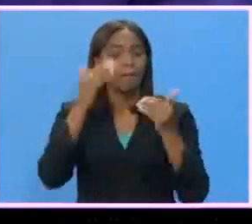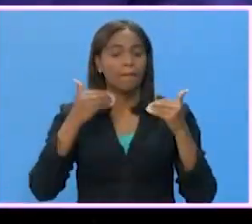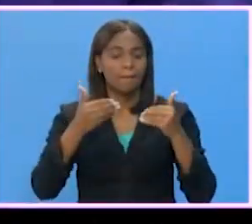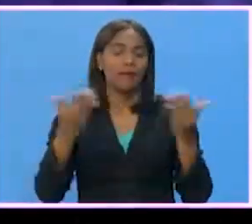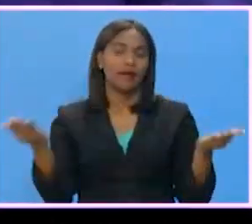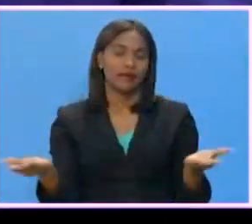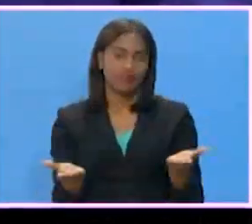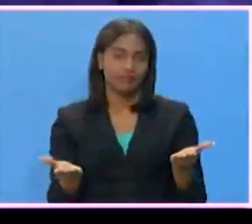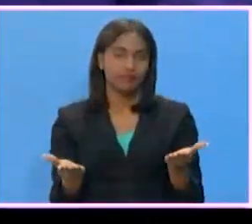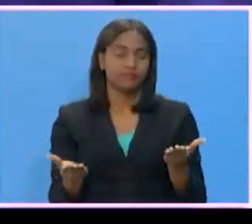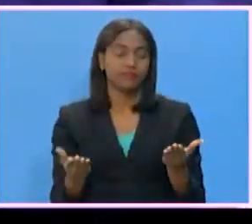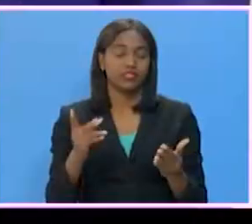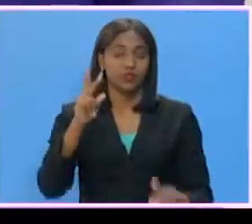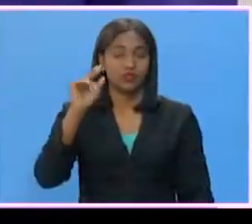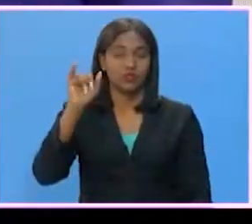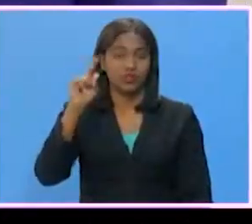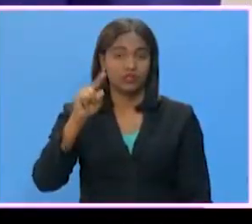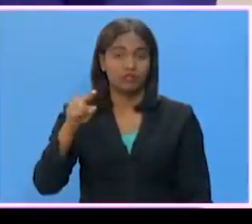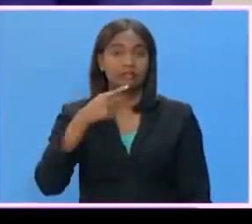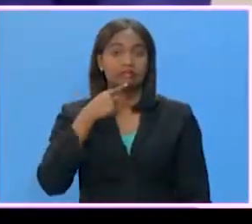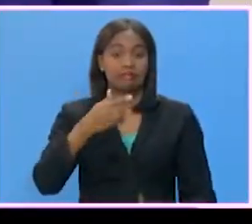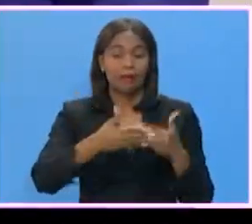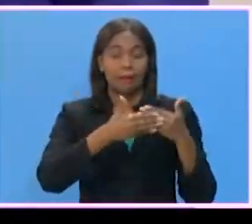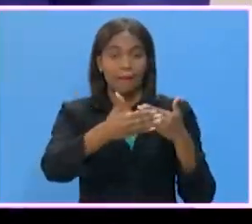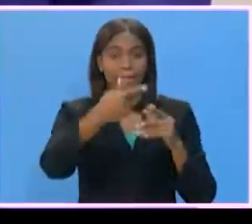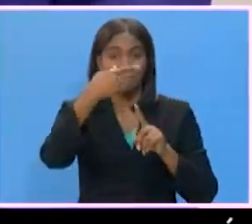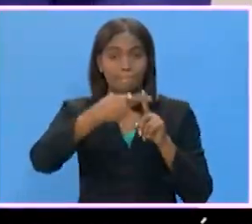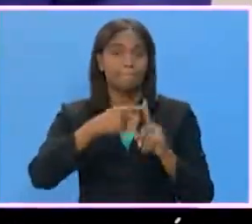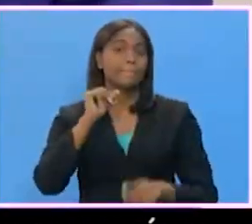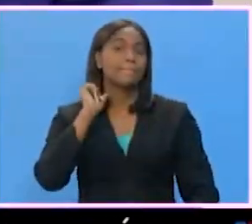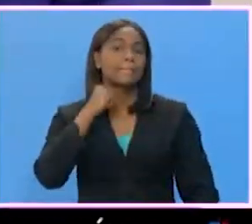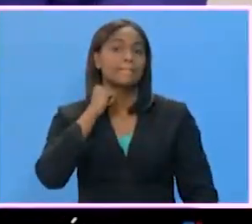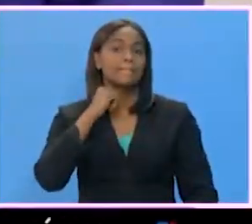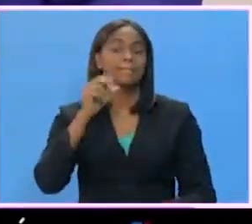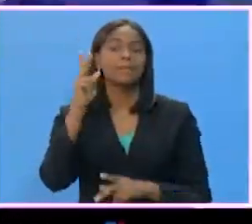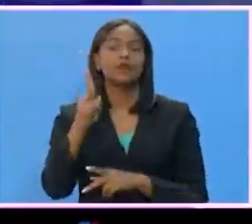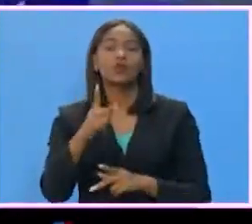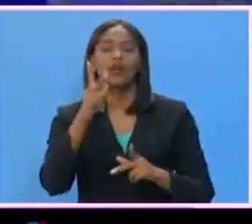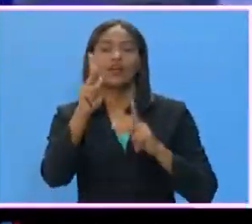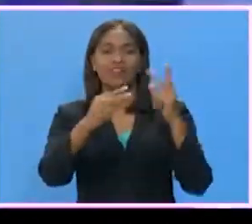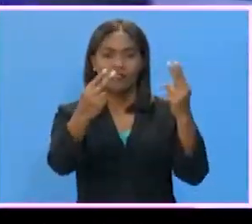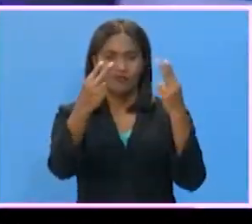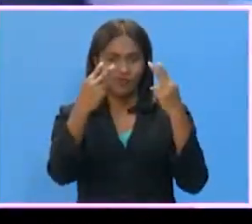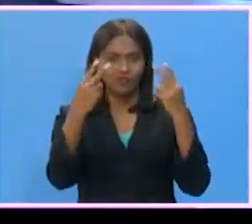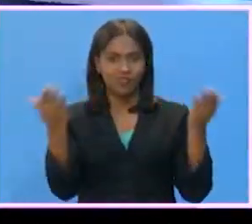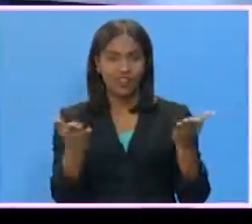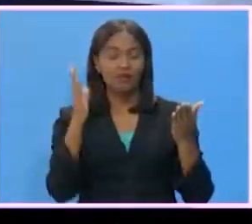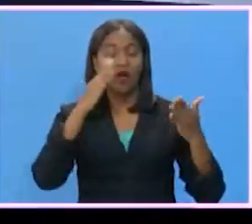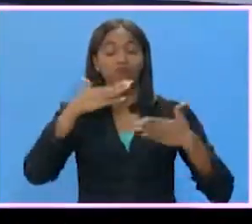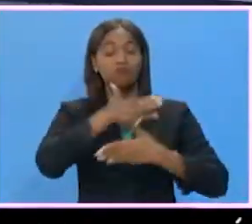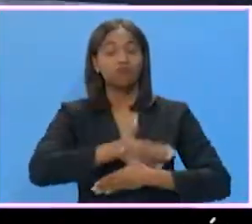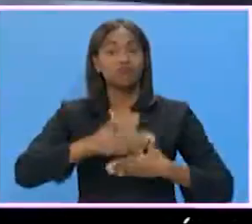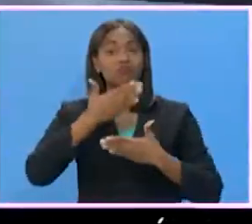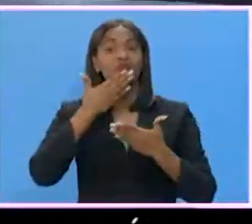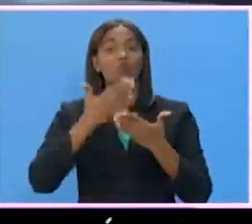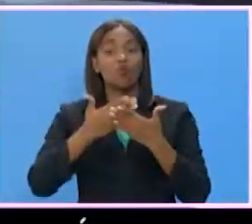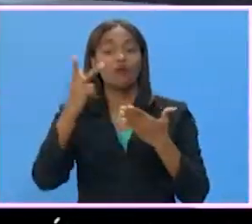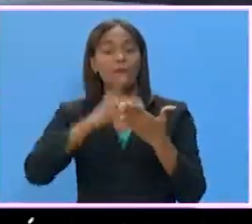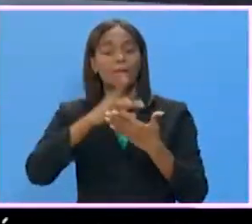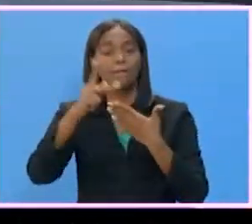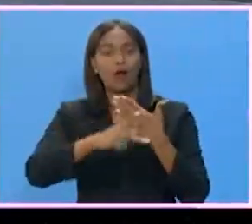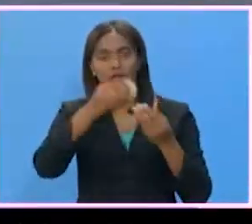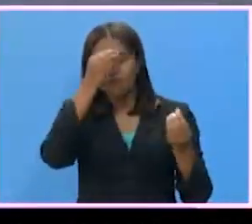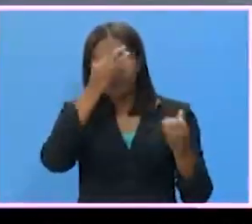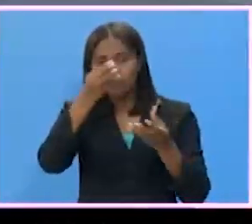planta televisora. Ruiz expresó que a partir del mes de agosto los televidentes disfrutarán de una variada programación